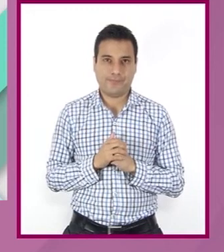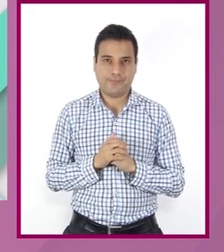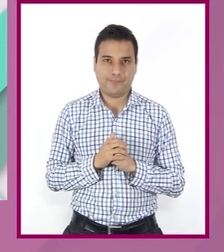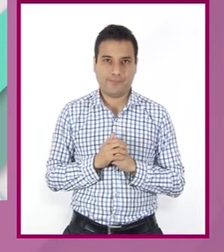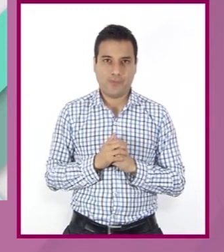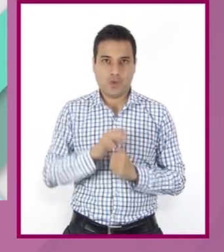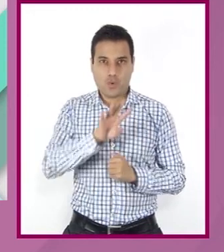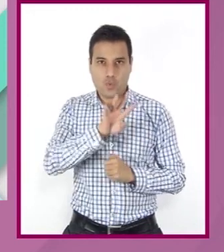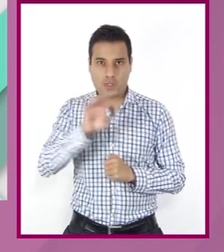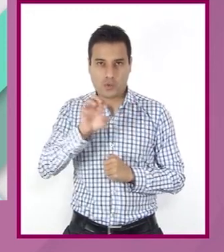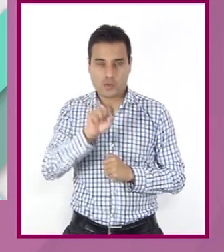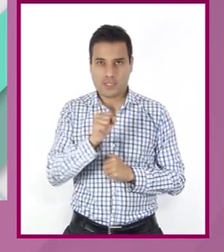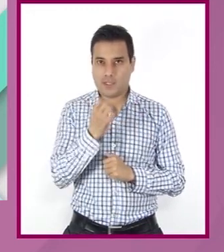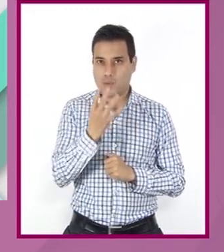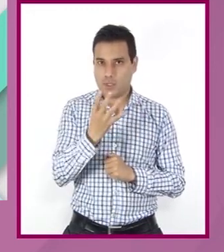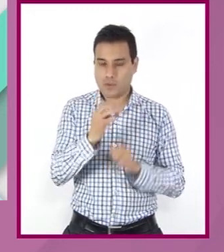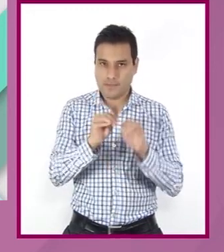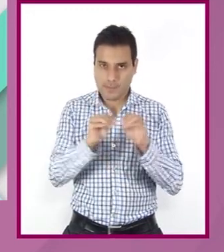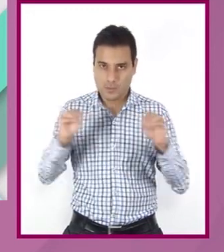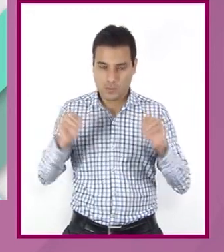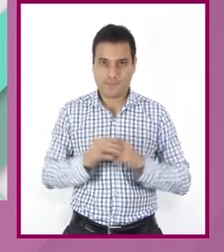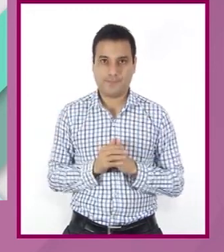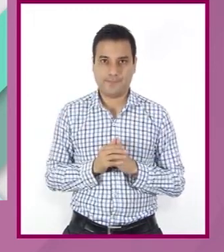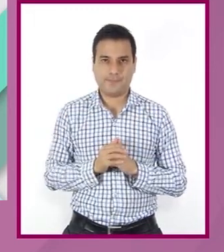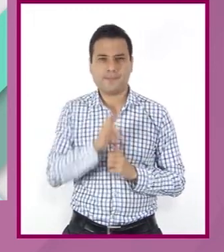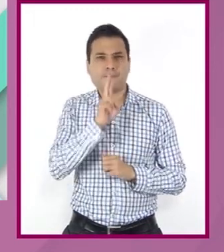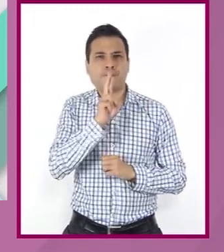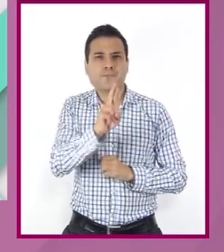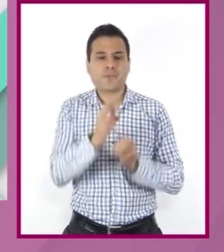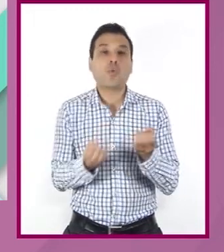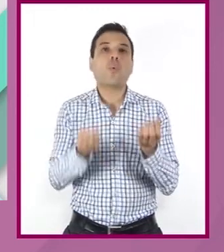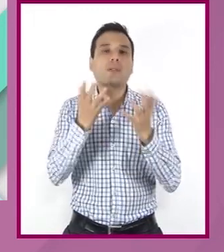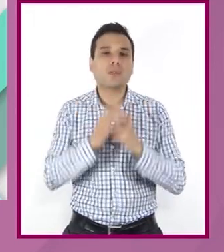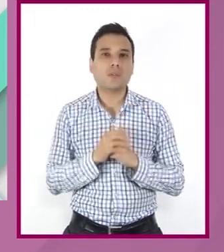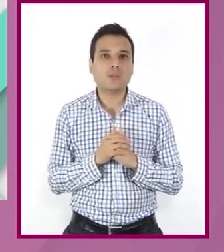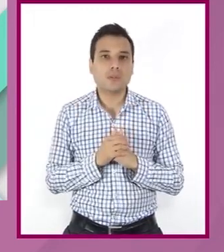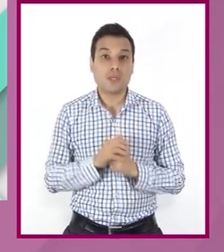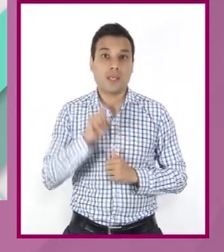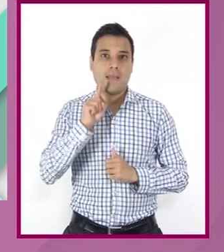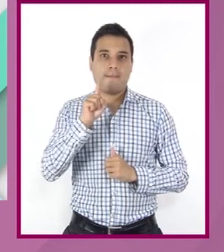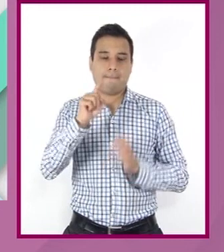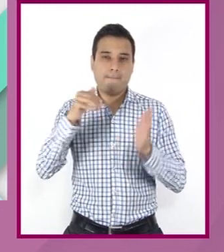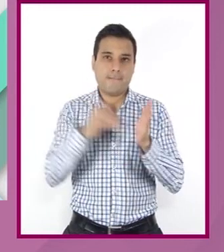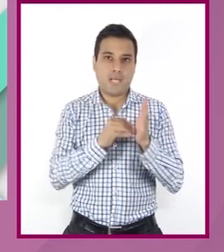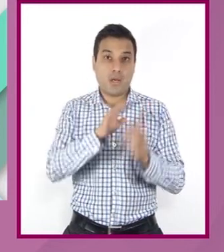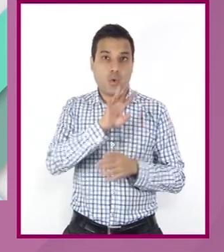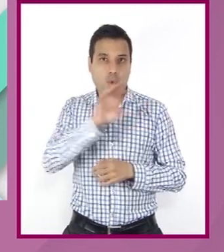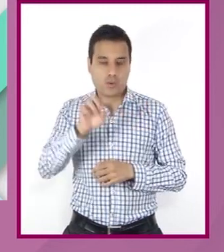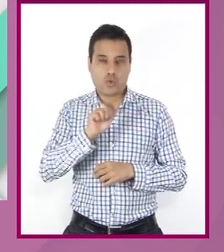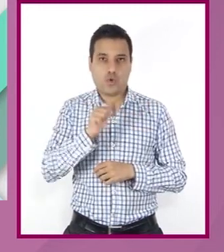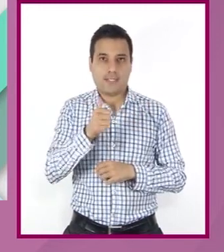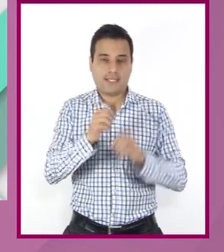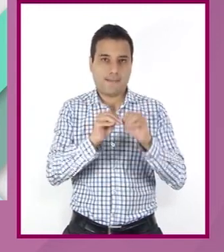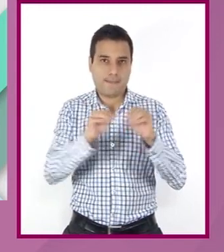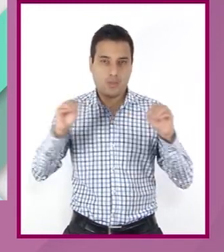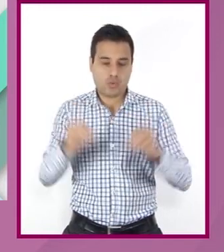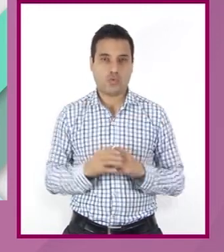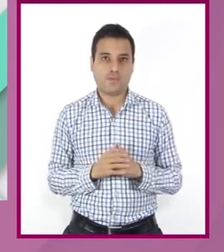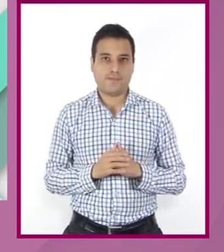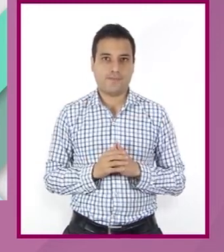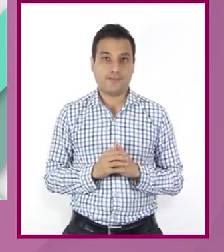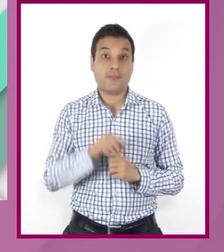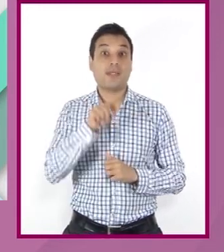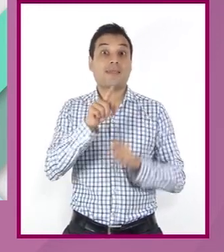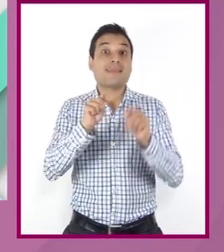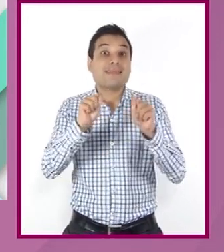es 464 metros. Obtenemos como resultado 1411 metros, por lo que tu